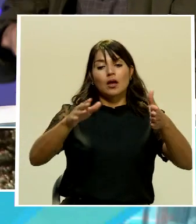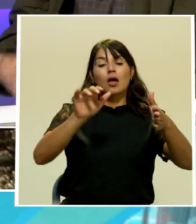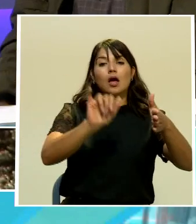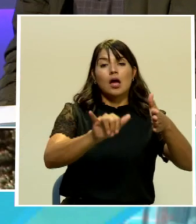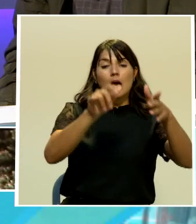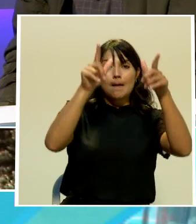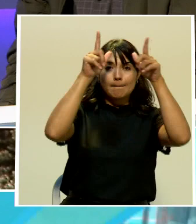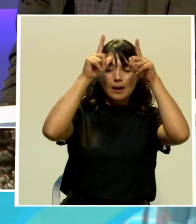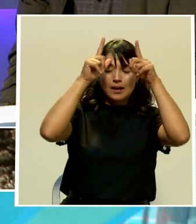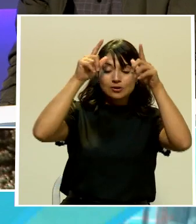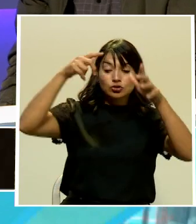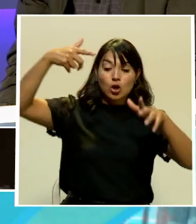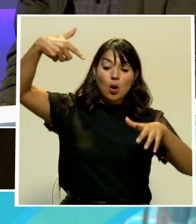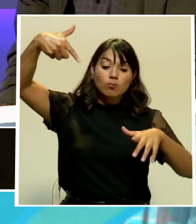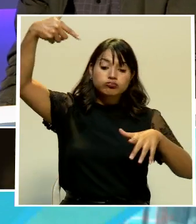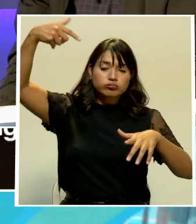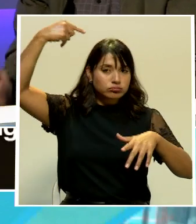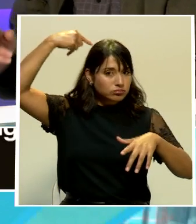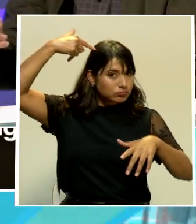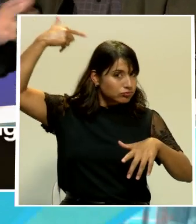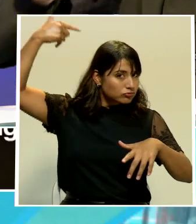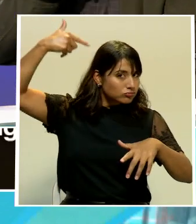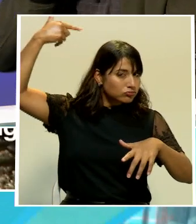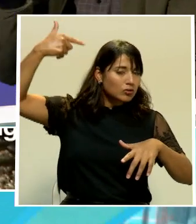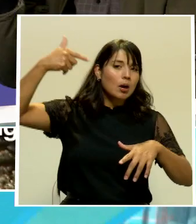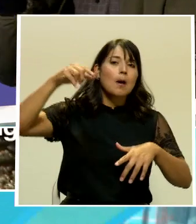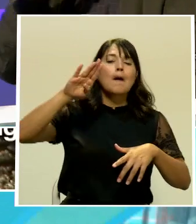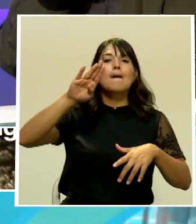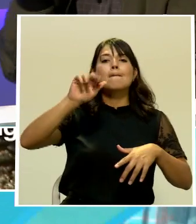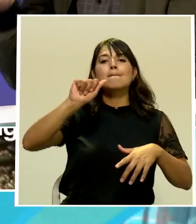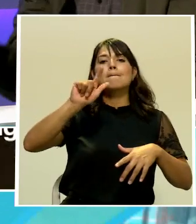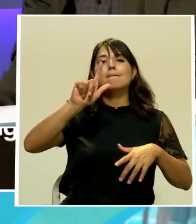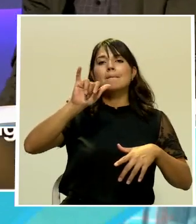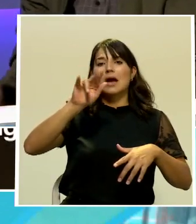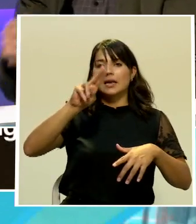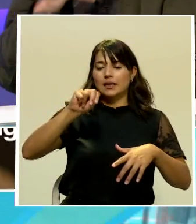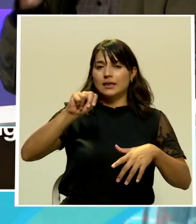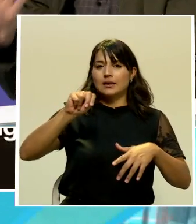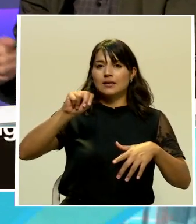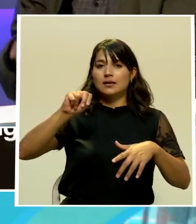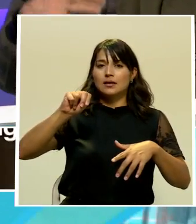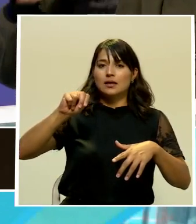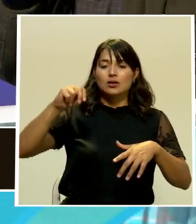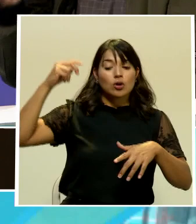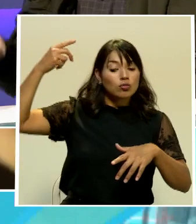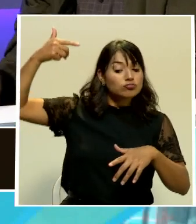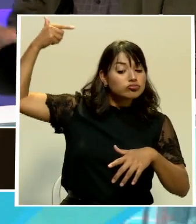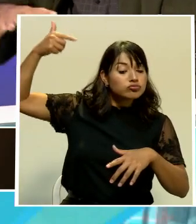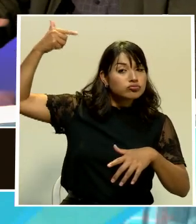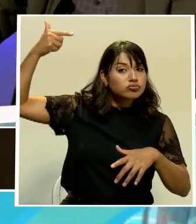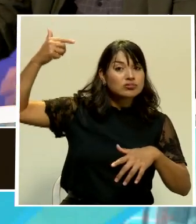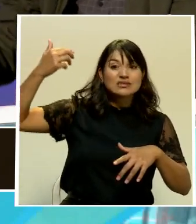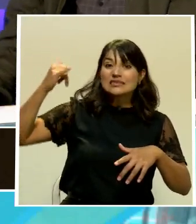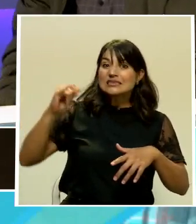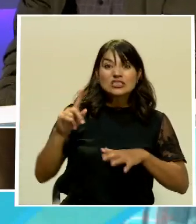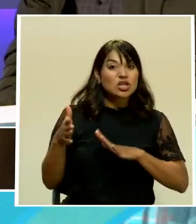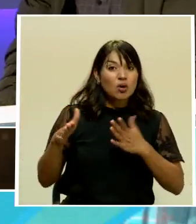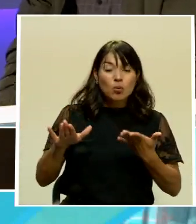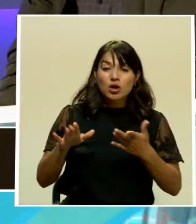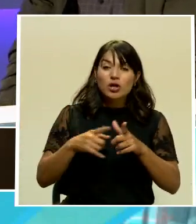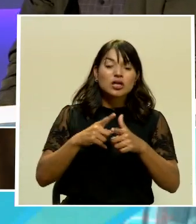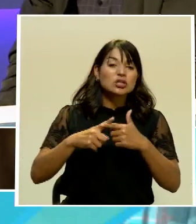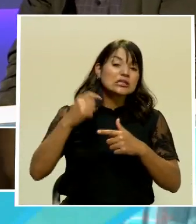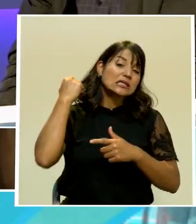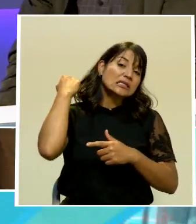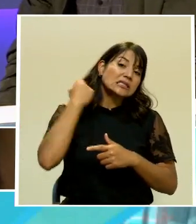aire, y si se acaban a veces los balines a la antigua con el cuchillo, ¿no? Y se desangra la vaca en la rejilla y